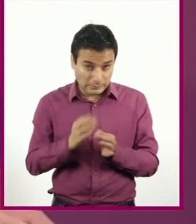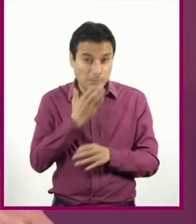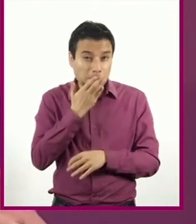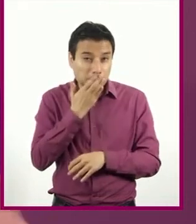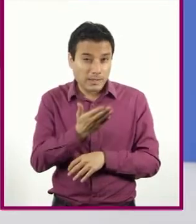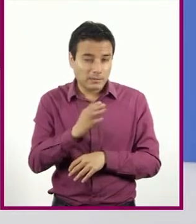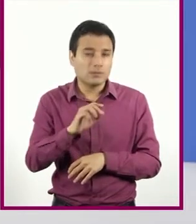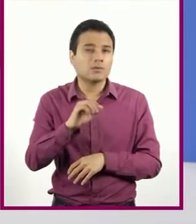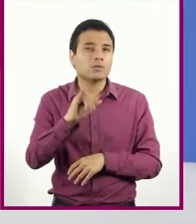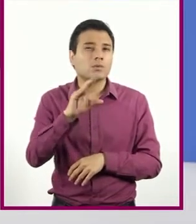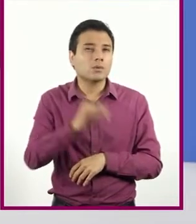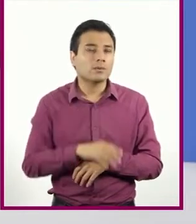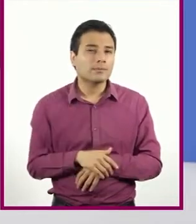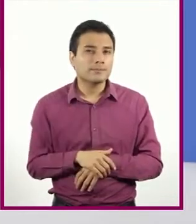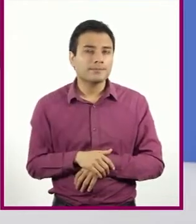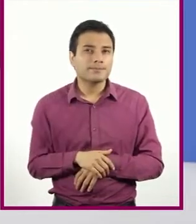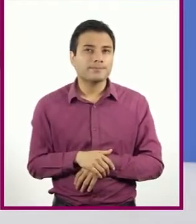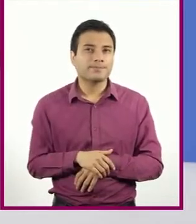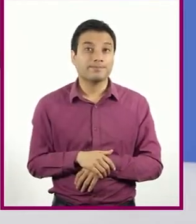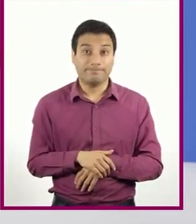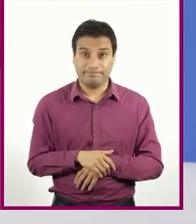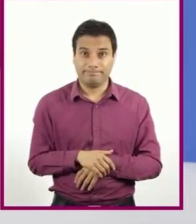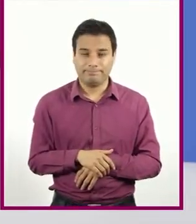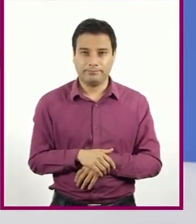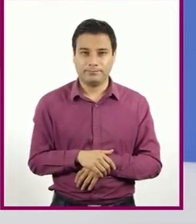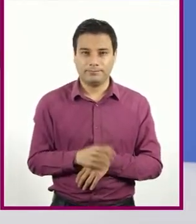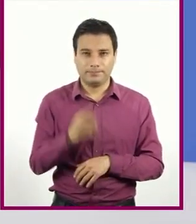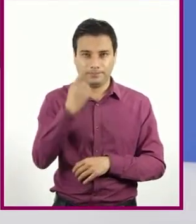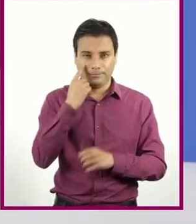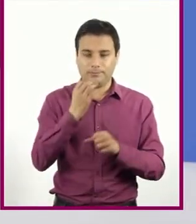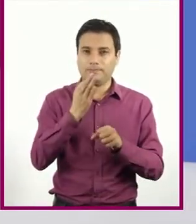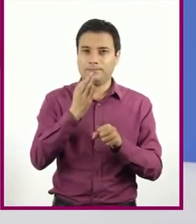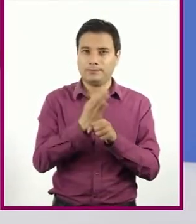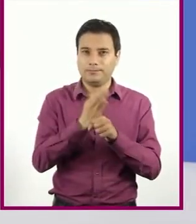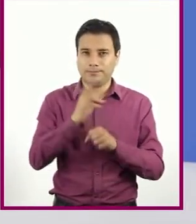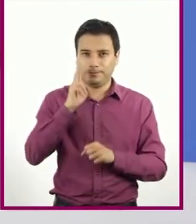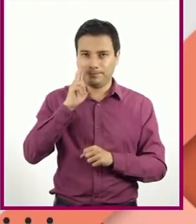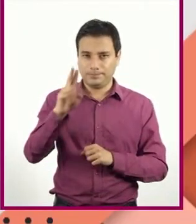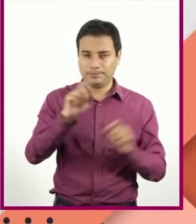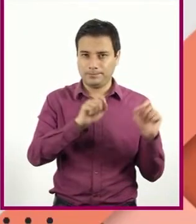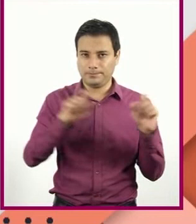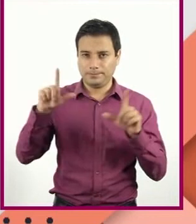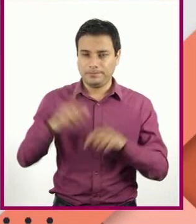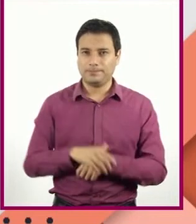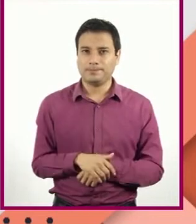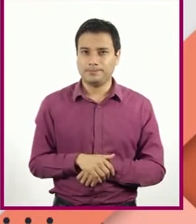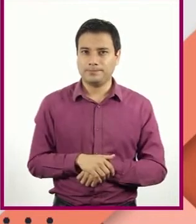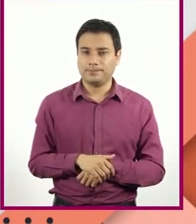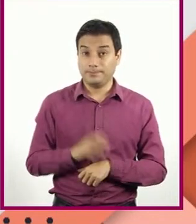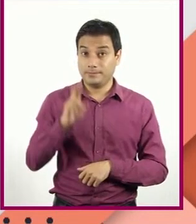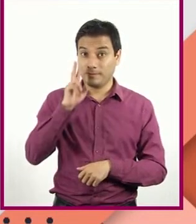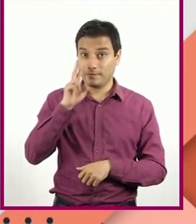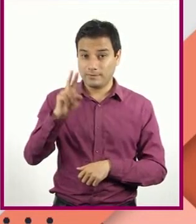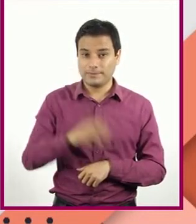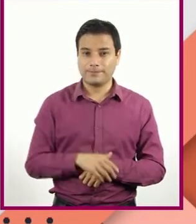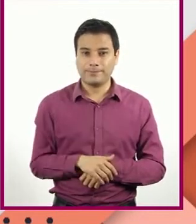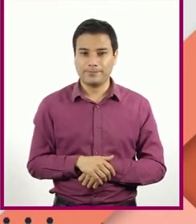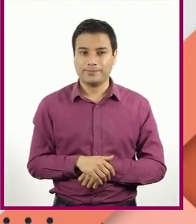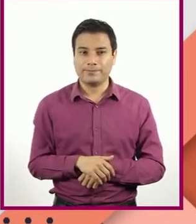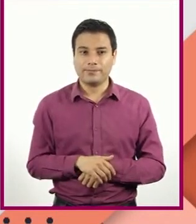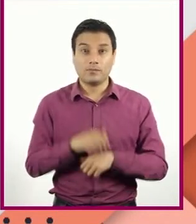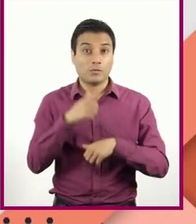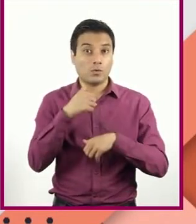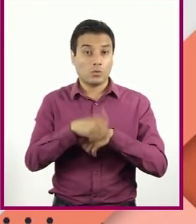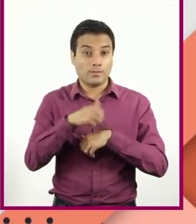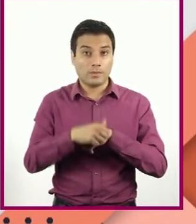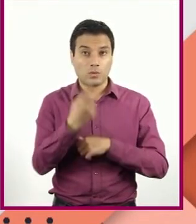narración original? Para ver lo anterior, veamos la siguiente diapositiva. Como observan, la viñeta 1 nos muestra